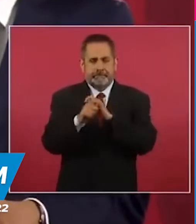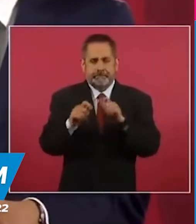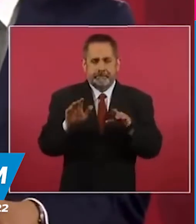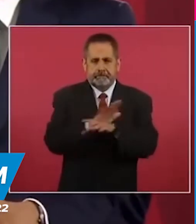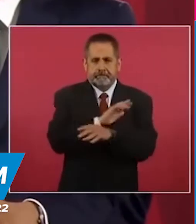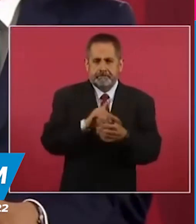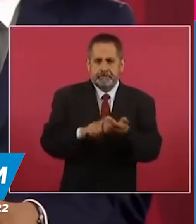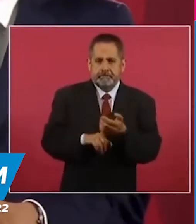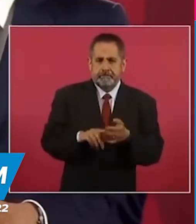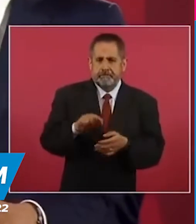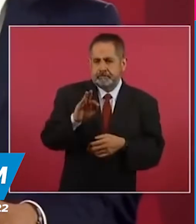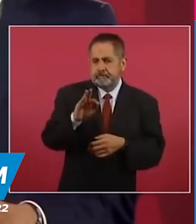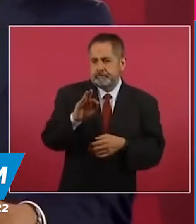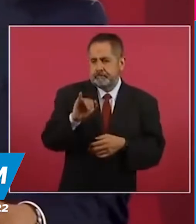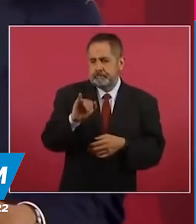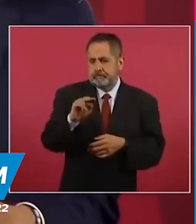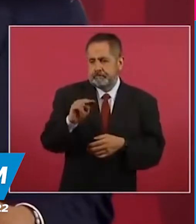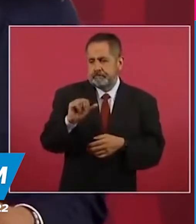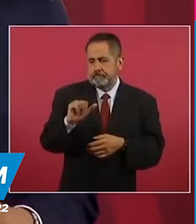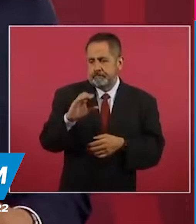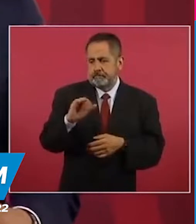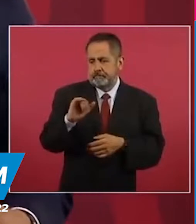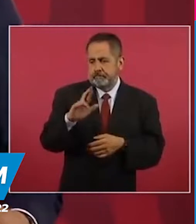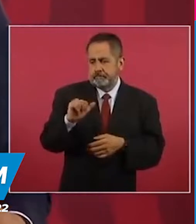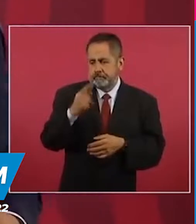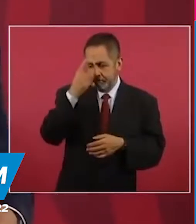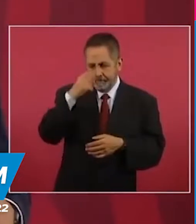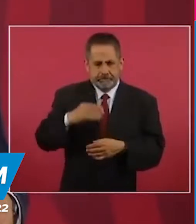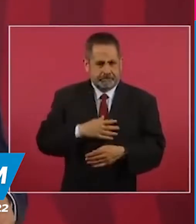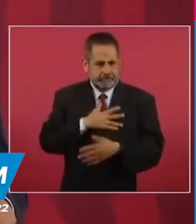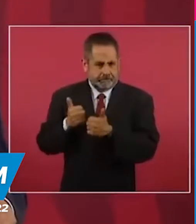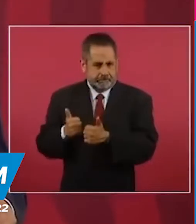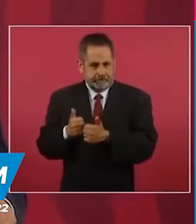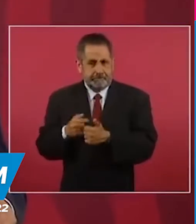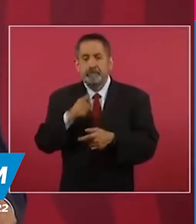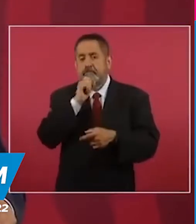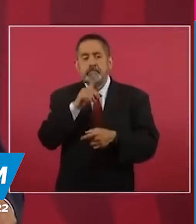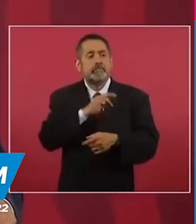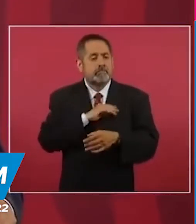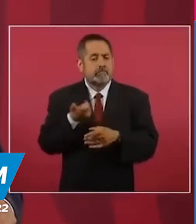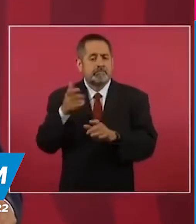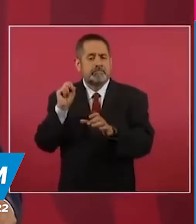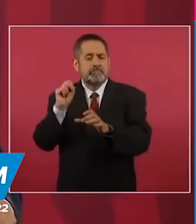ser Financiera para el Bienestar. Va a recibir ahorros